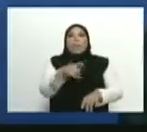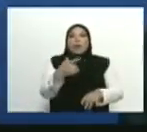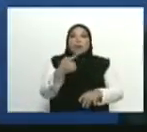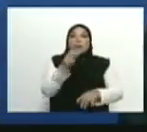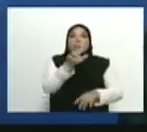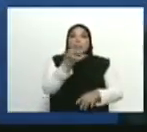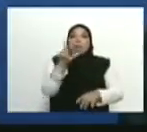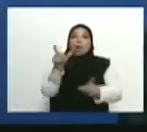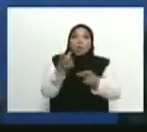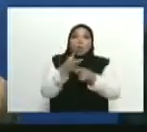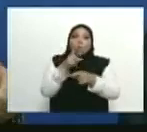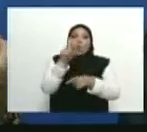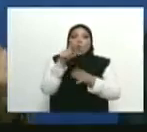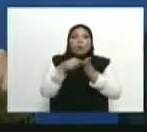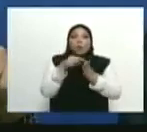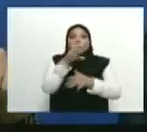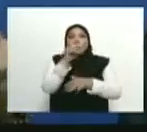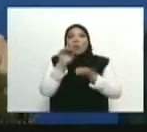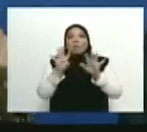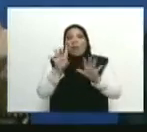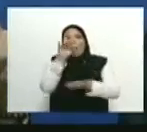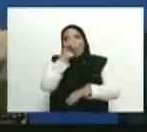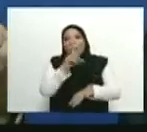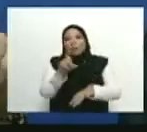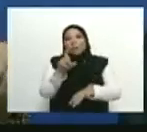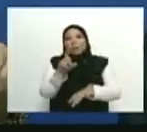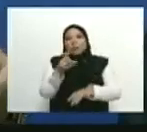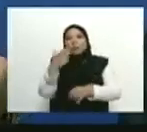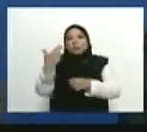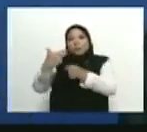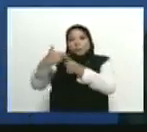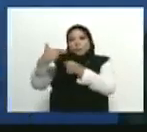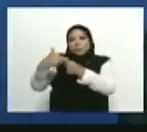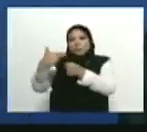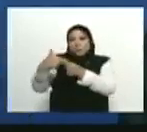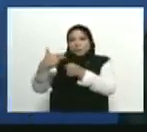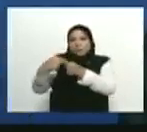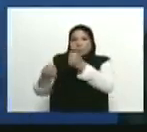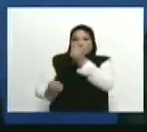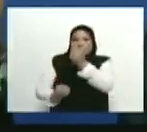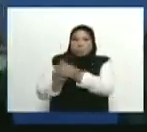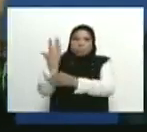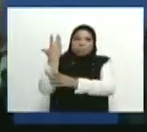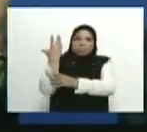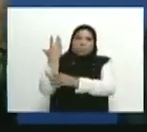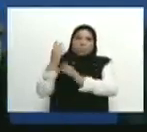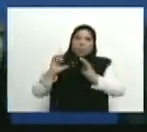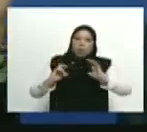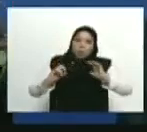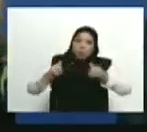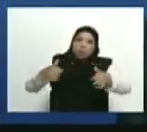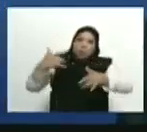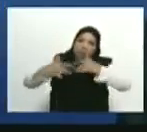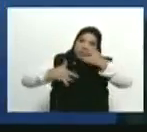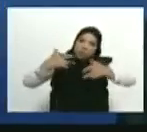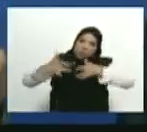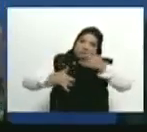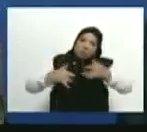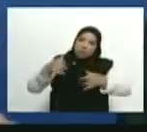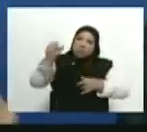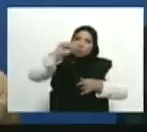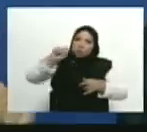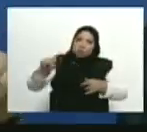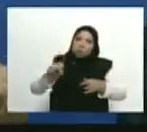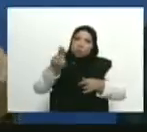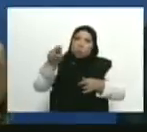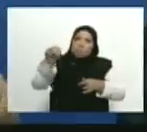cumplen 109 años de la explotación del Sumac, el inicio de la actividad comercial del petróleo.